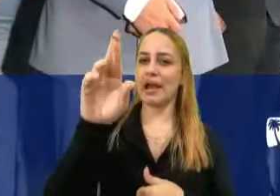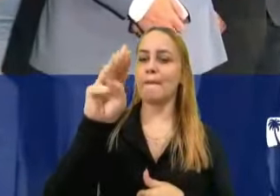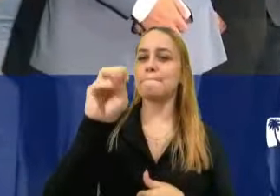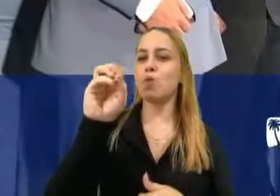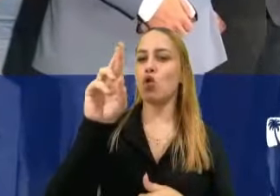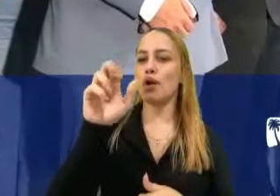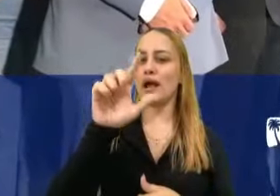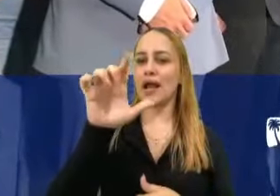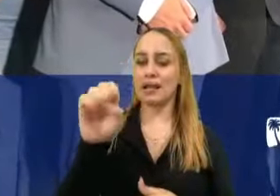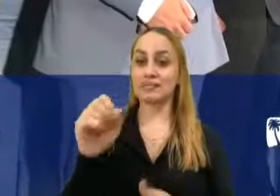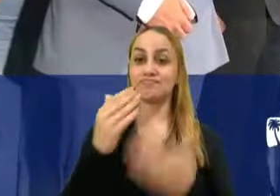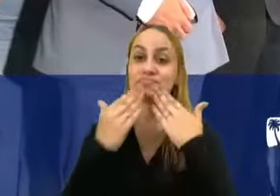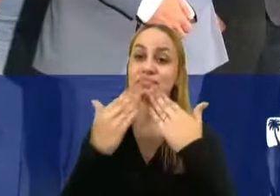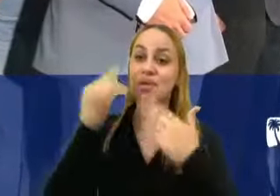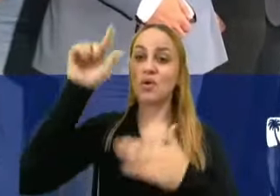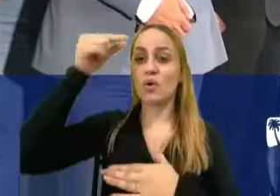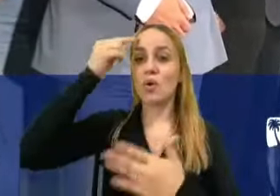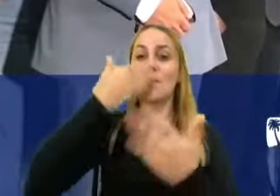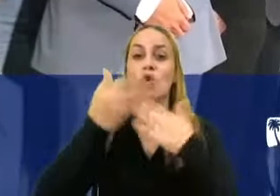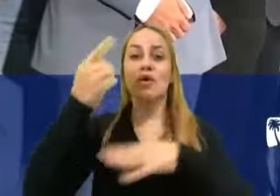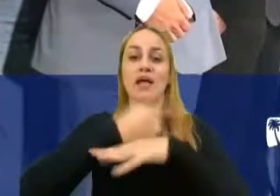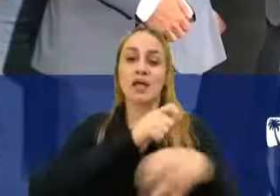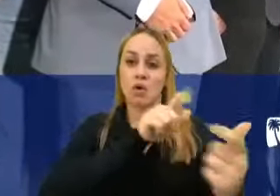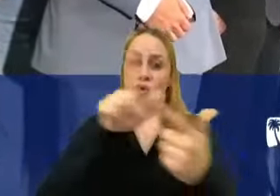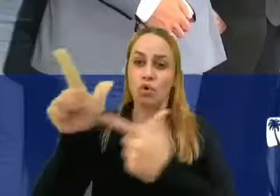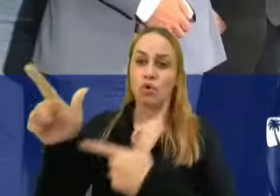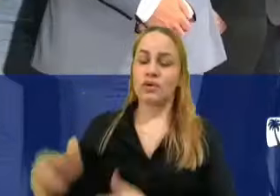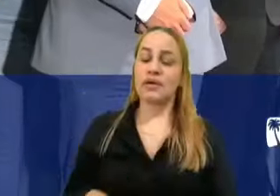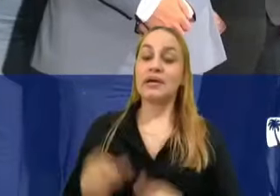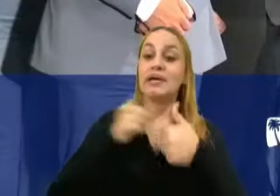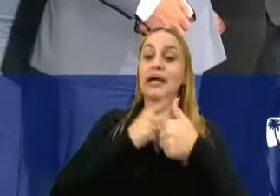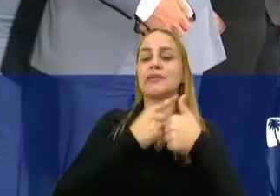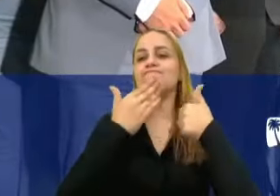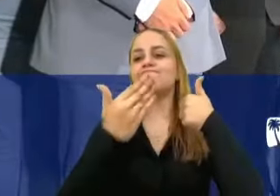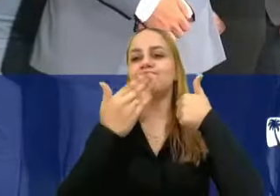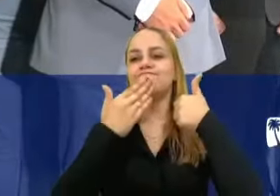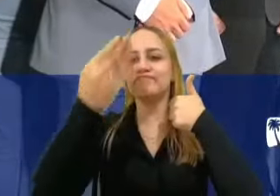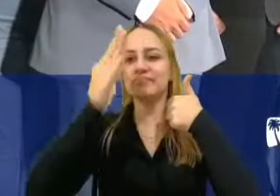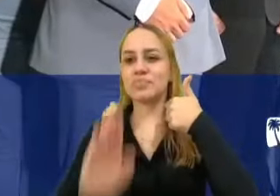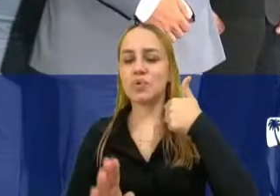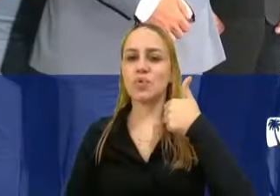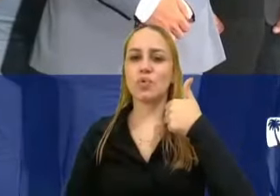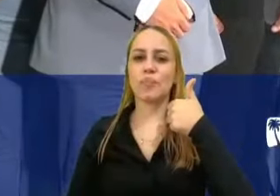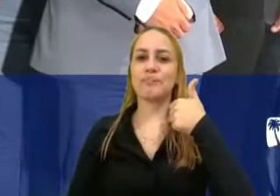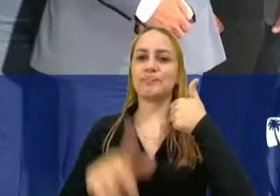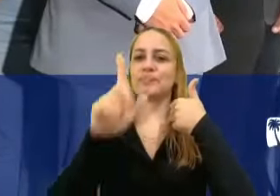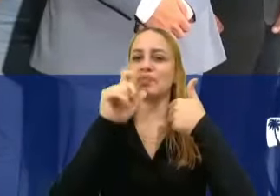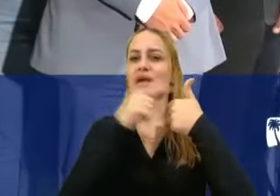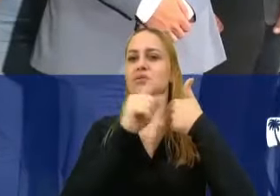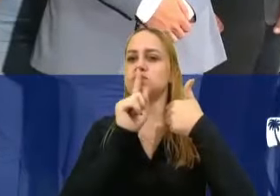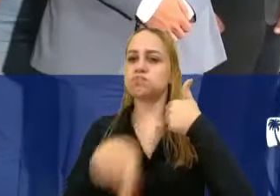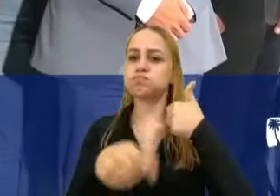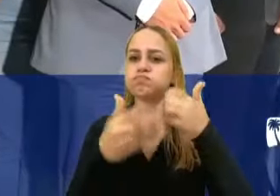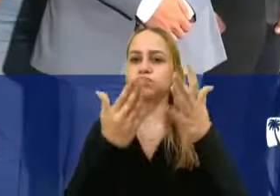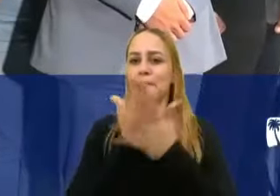Tomás Rivera chat y de todo el equipo que está aquí de senadores nuestra agenda es una agenda